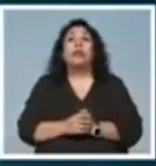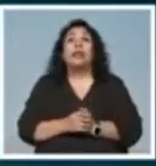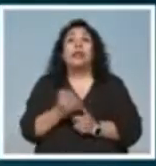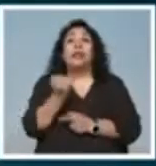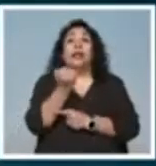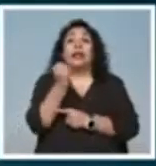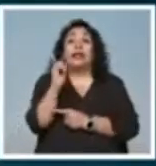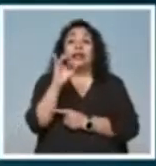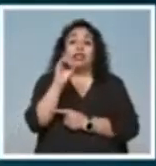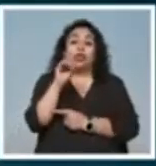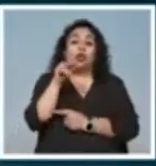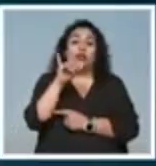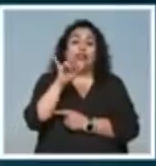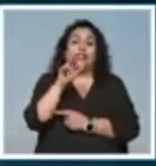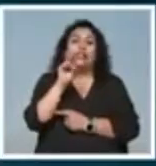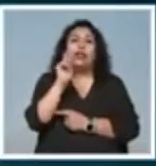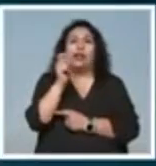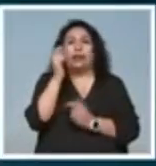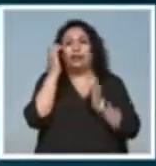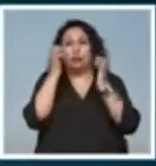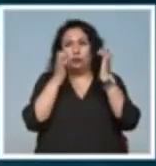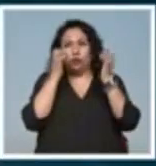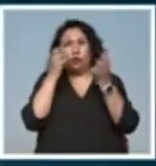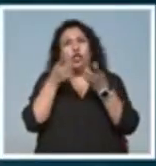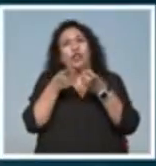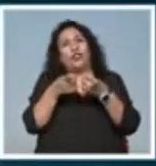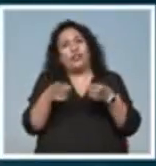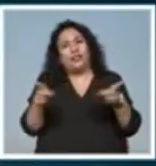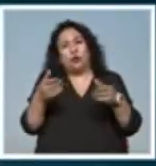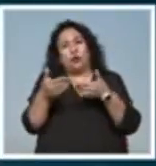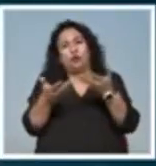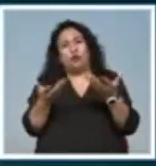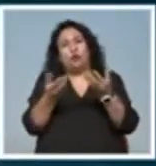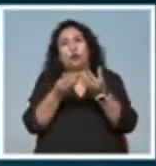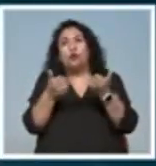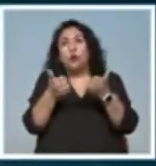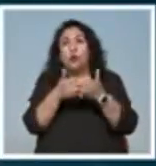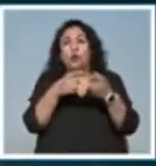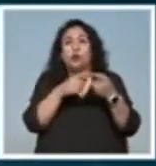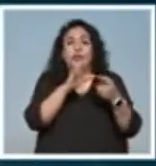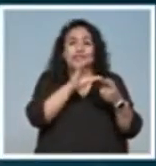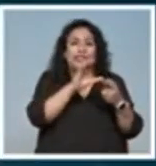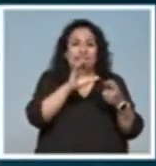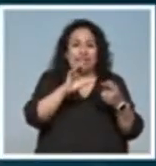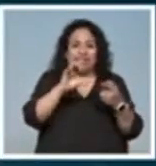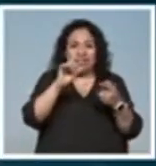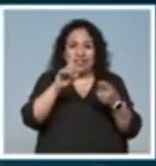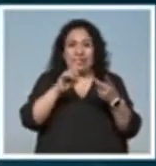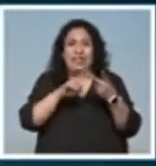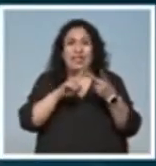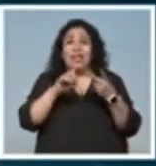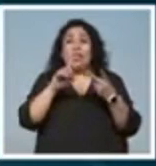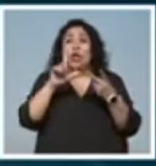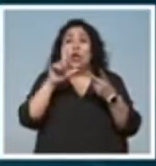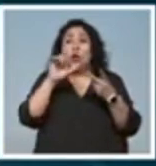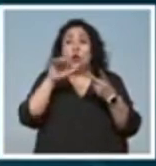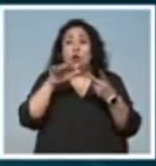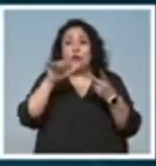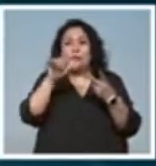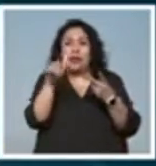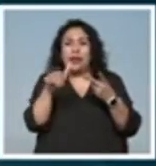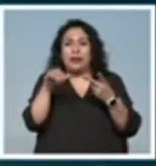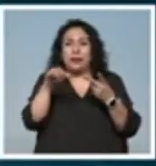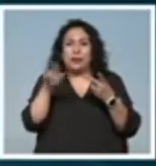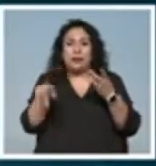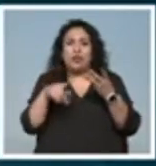Jardín Onírico es una exposición que se desarrolla en colaboración entre el CCD, LUM Arte y Medios y Biolumínic en